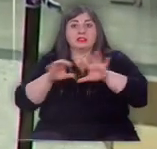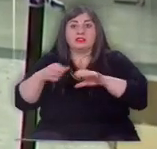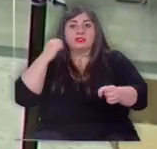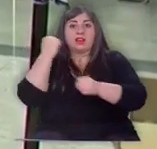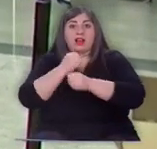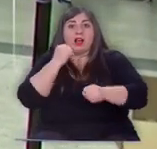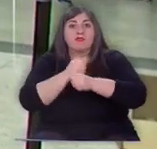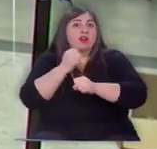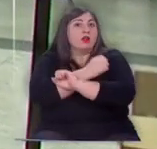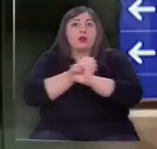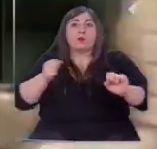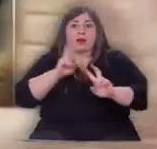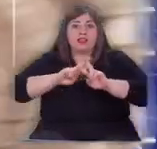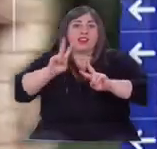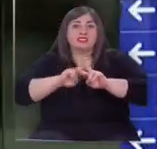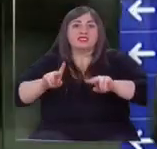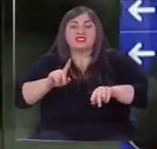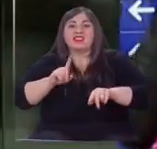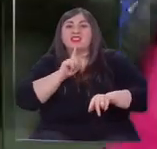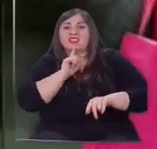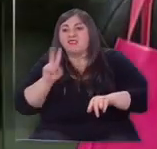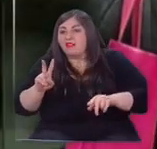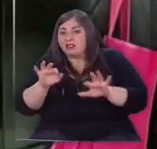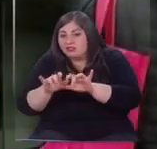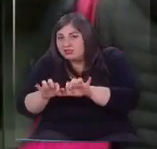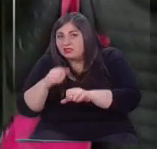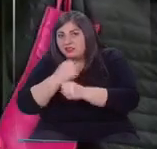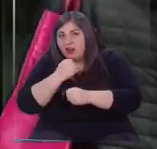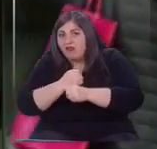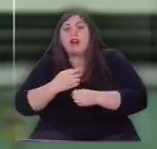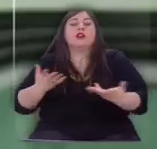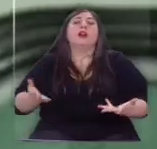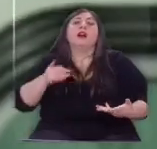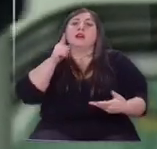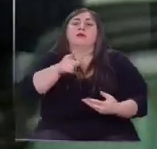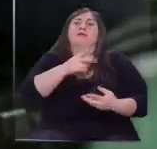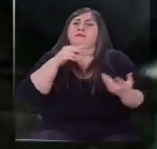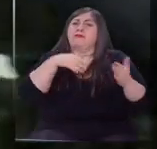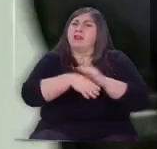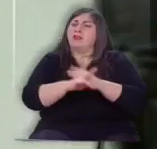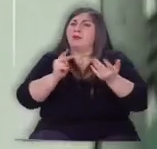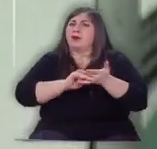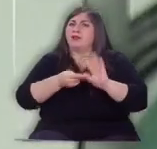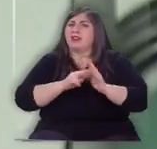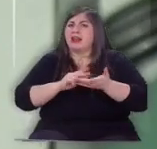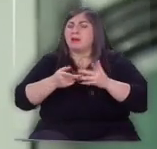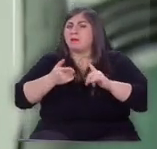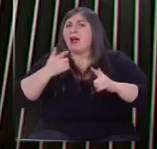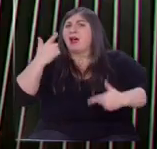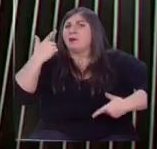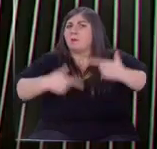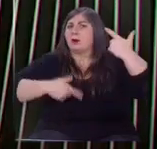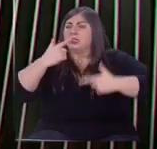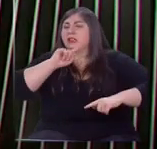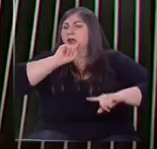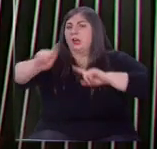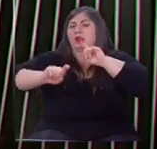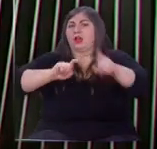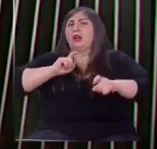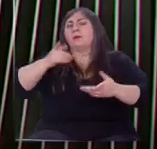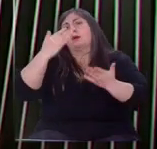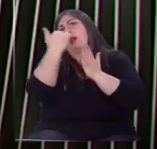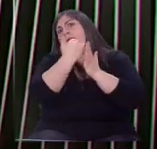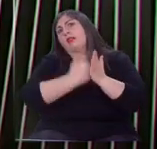quienes no pueden hacer teletrabajo se da en medio de críticas de varios sectores políticos y sindicales hacia el gobierno por la